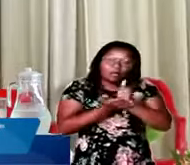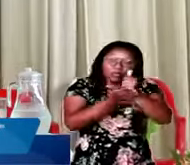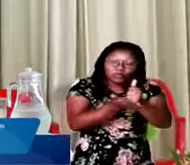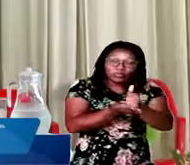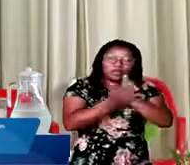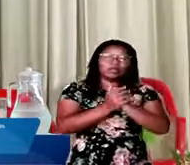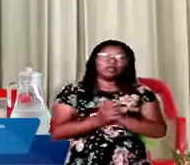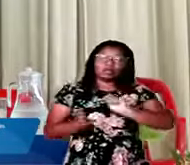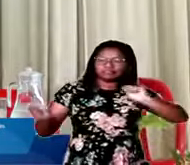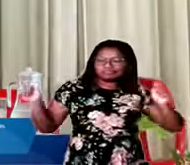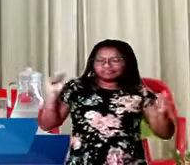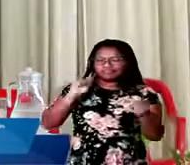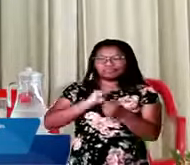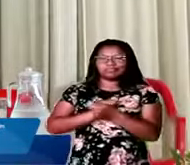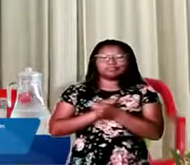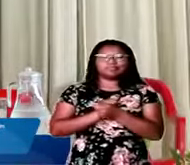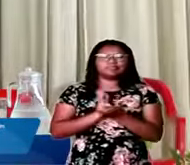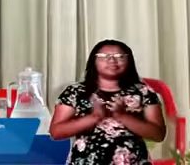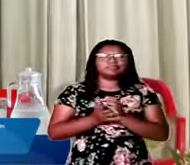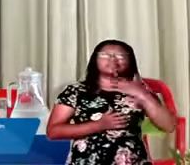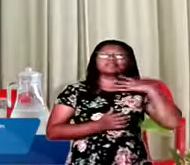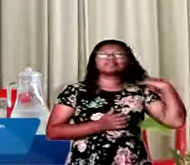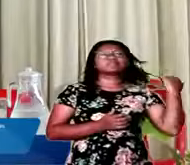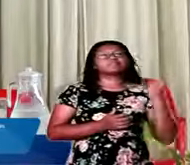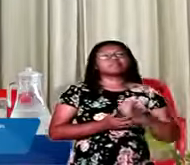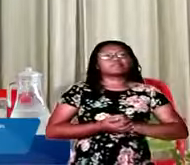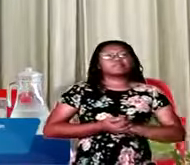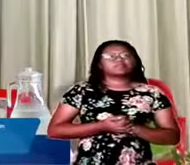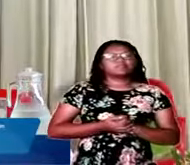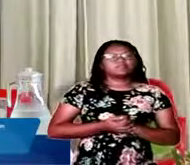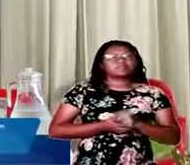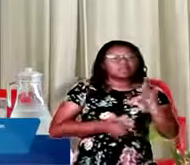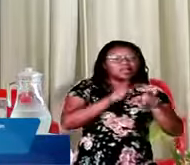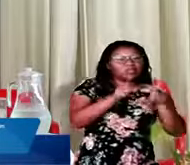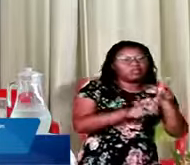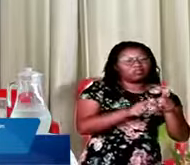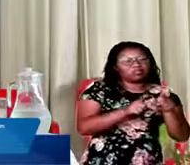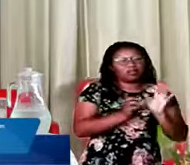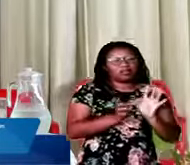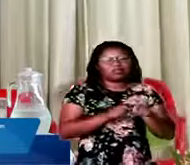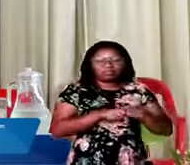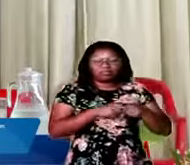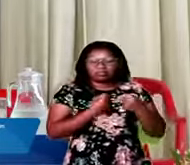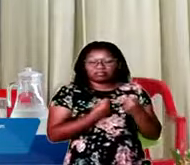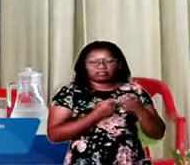a reconstruir la imagen de Dios que está deteriorada en el ser humano.